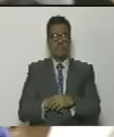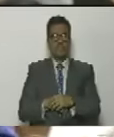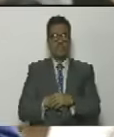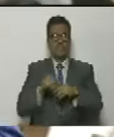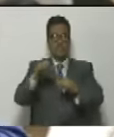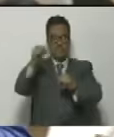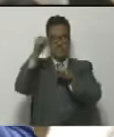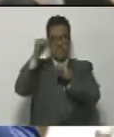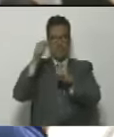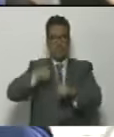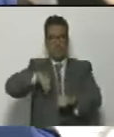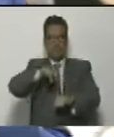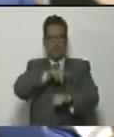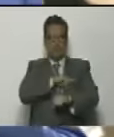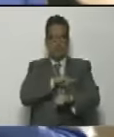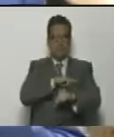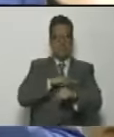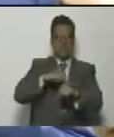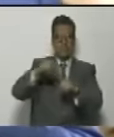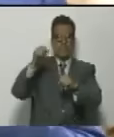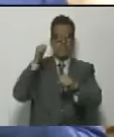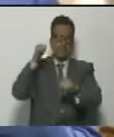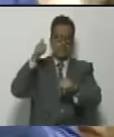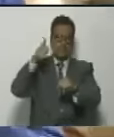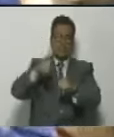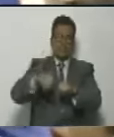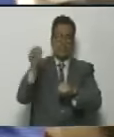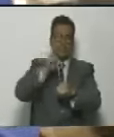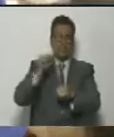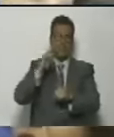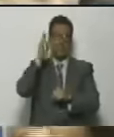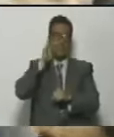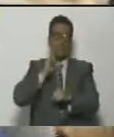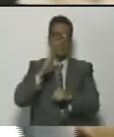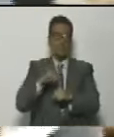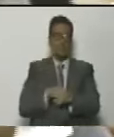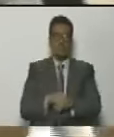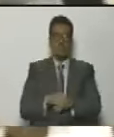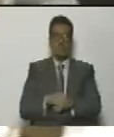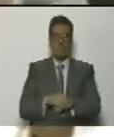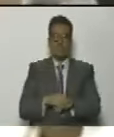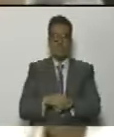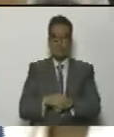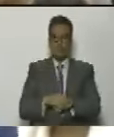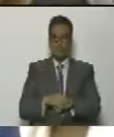¡Que viva nuestro libertador eterno Simón Bolívar!